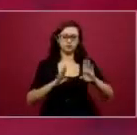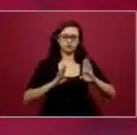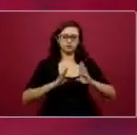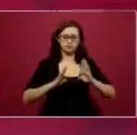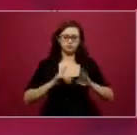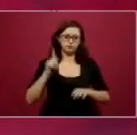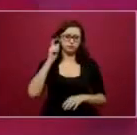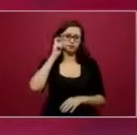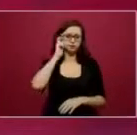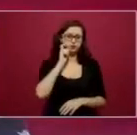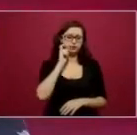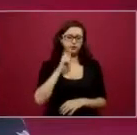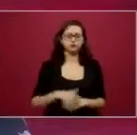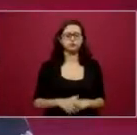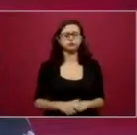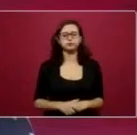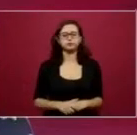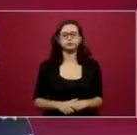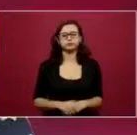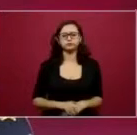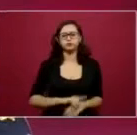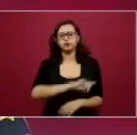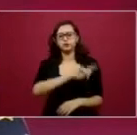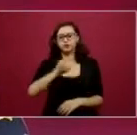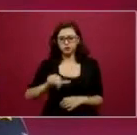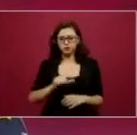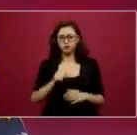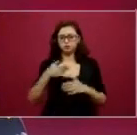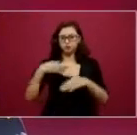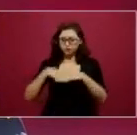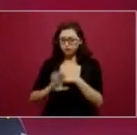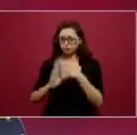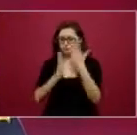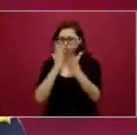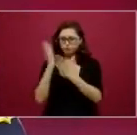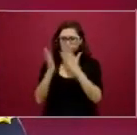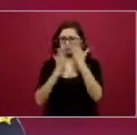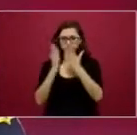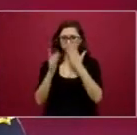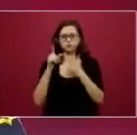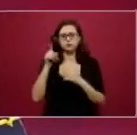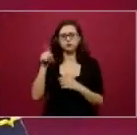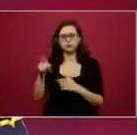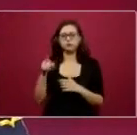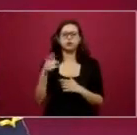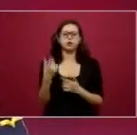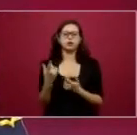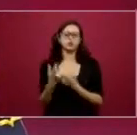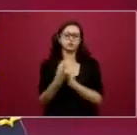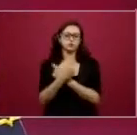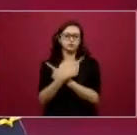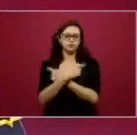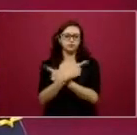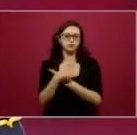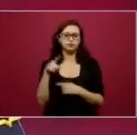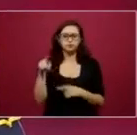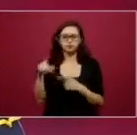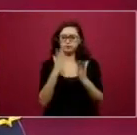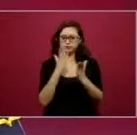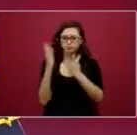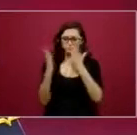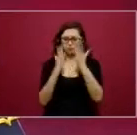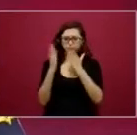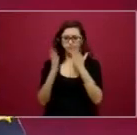Obrador, acompañado del secretario de Seguridad y Protección Ciudadana, Alfonso Durazo. Asimismo, presentaron a los integrantes de la